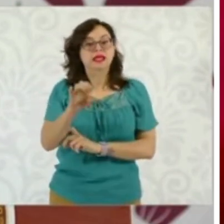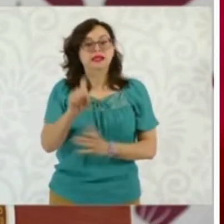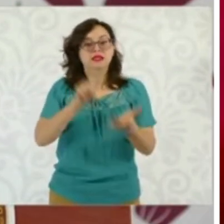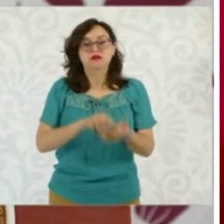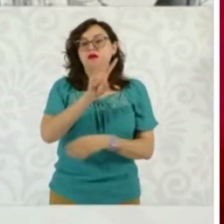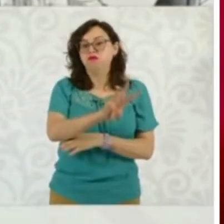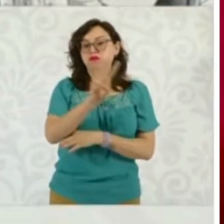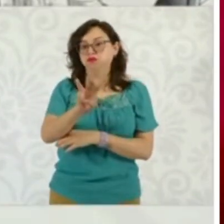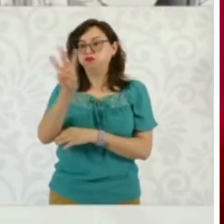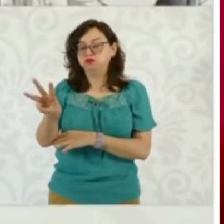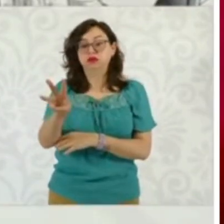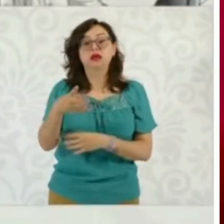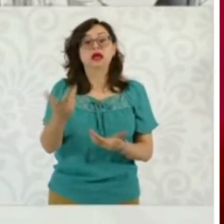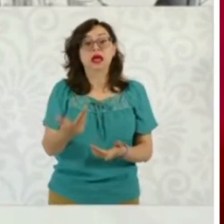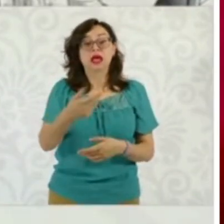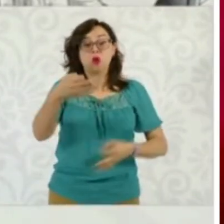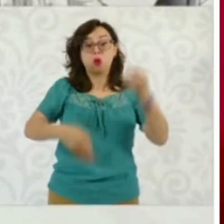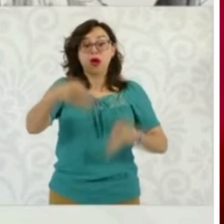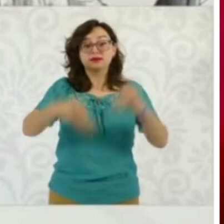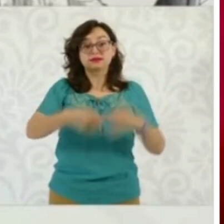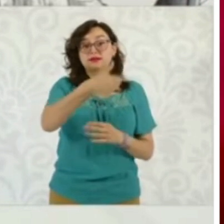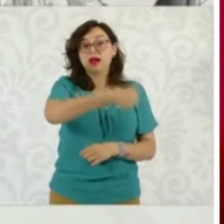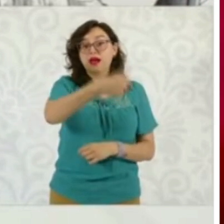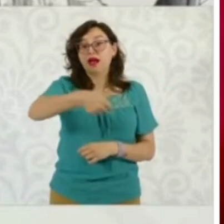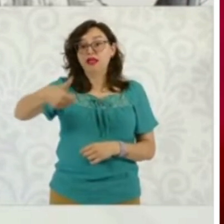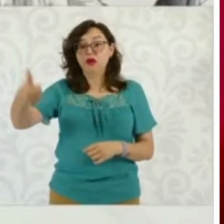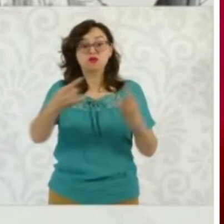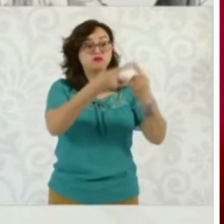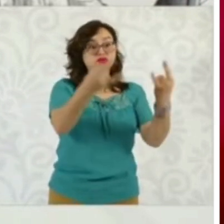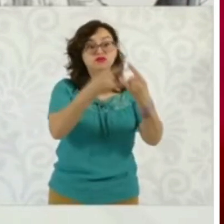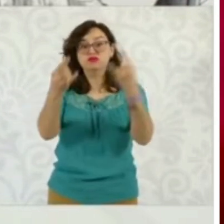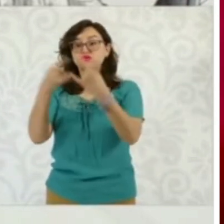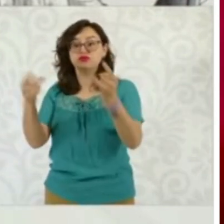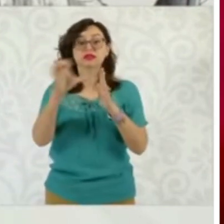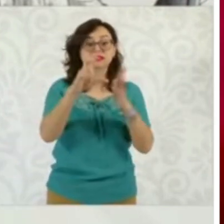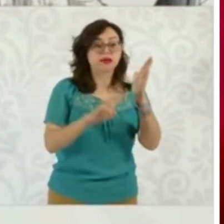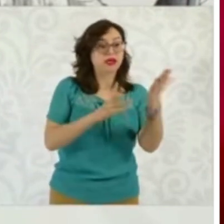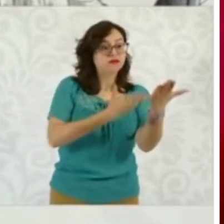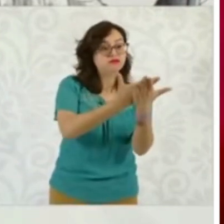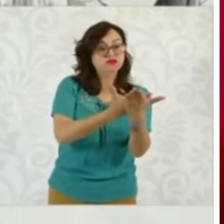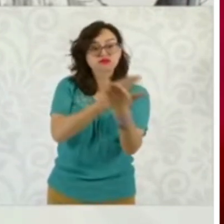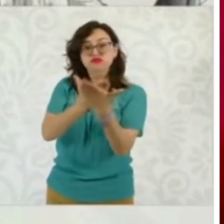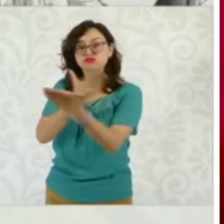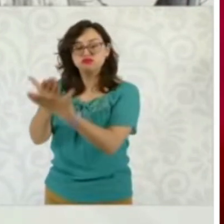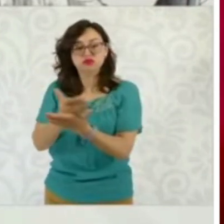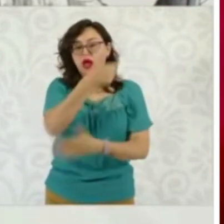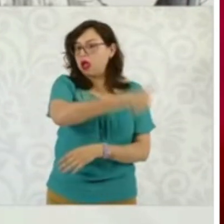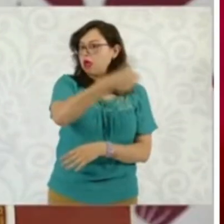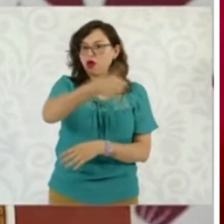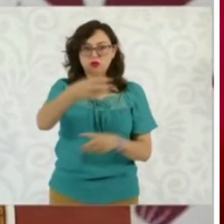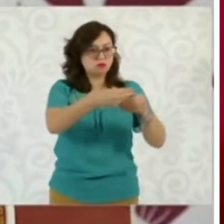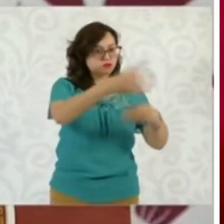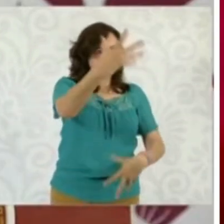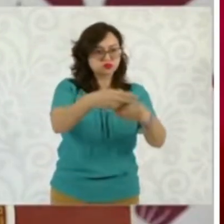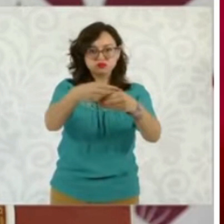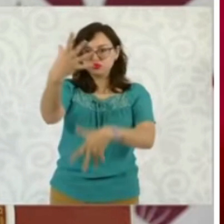viene la historia de cada uno de los que está participando, su currículum, sus propuestas de cada persona que está